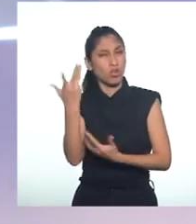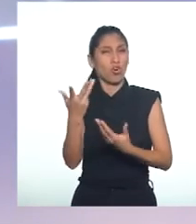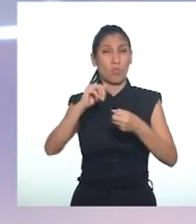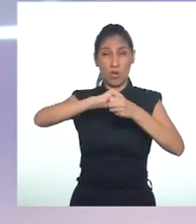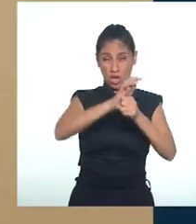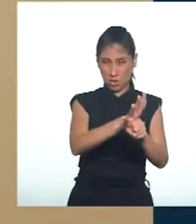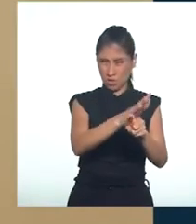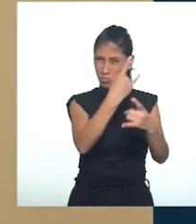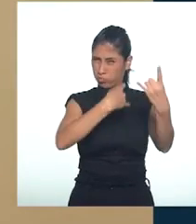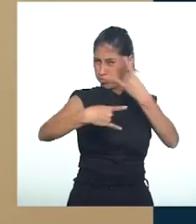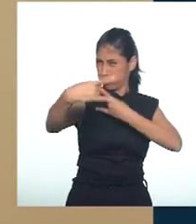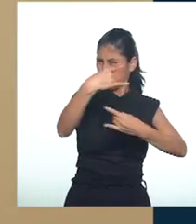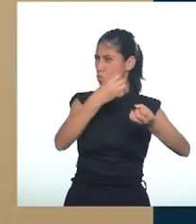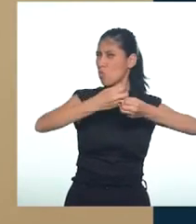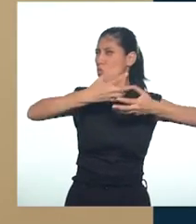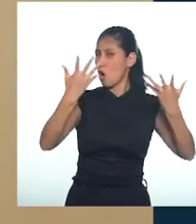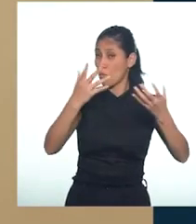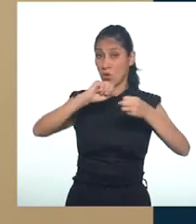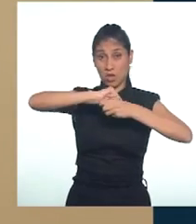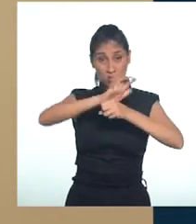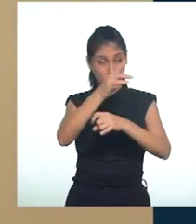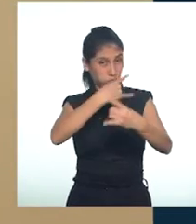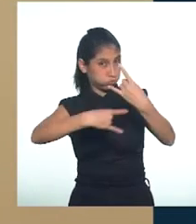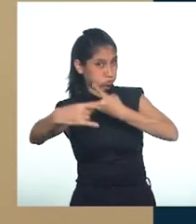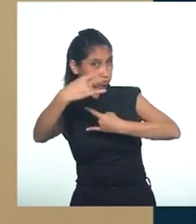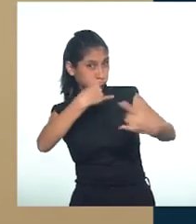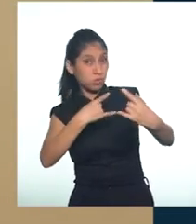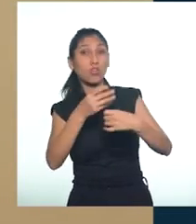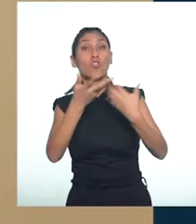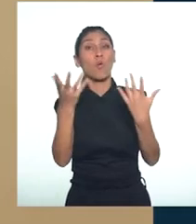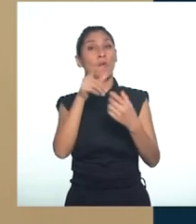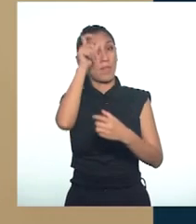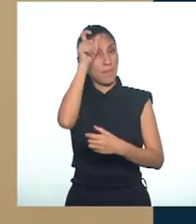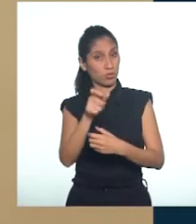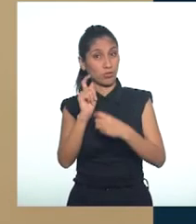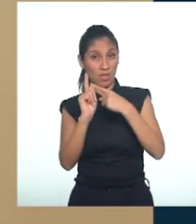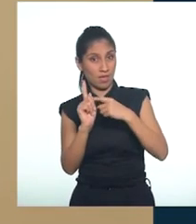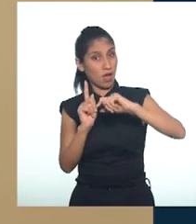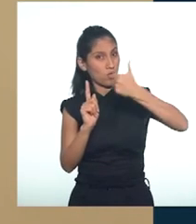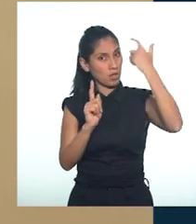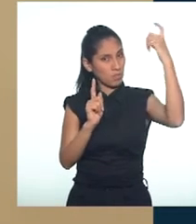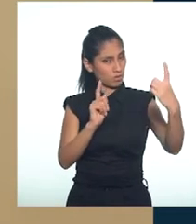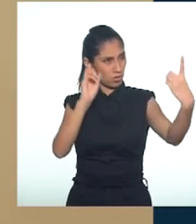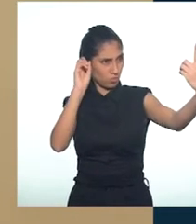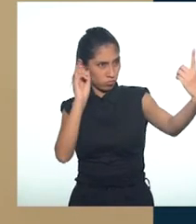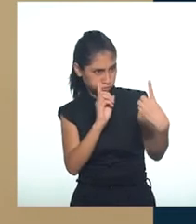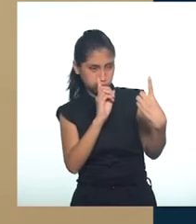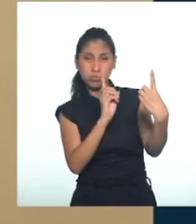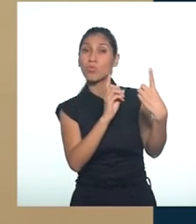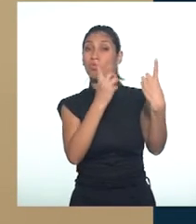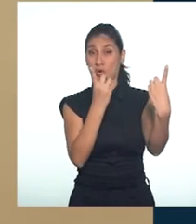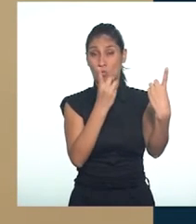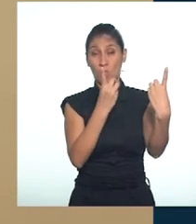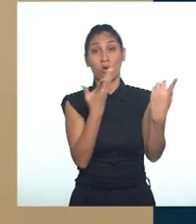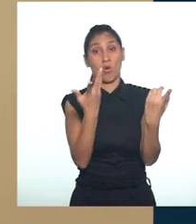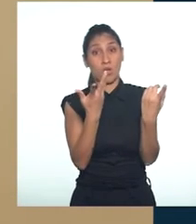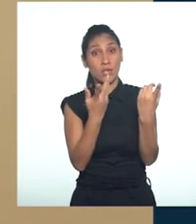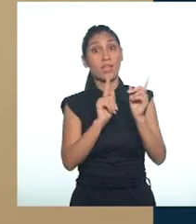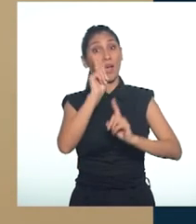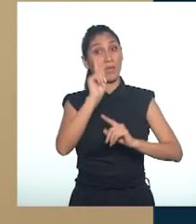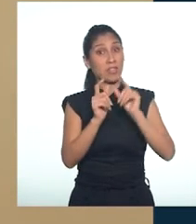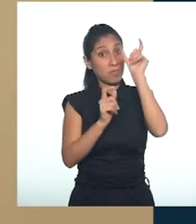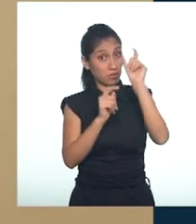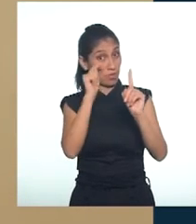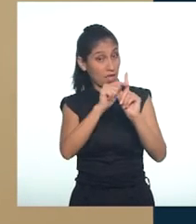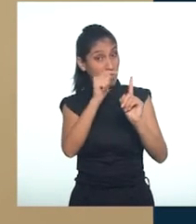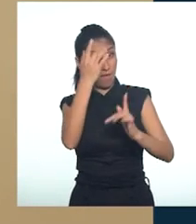se transmite? El COVID-19 se transmite de persona a persona, a través de gotitas que expulsa